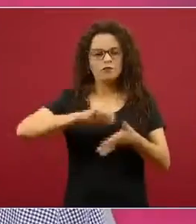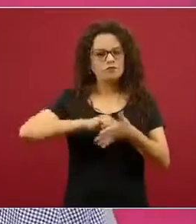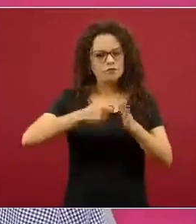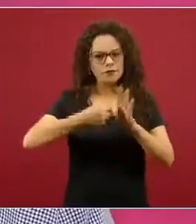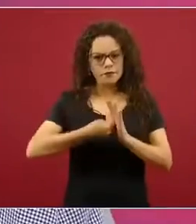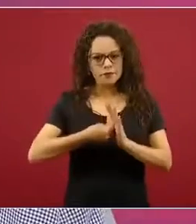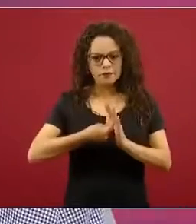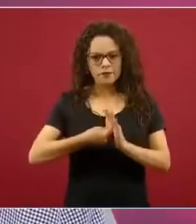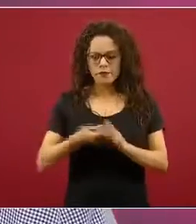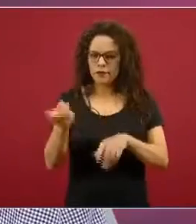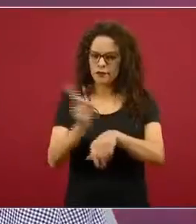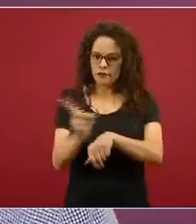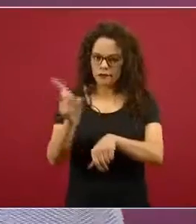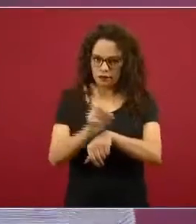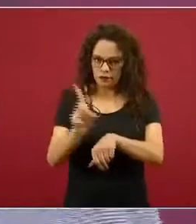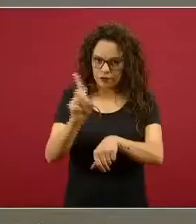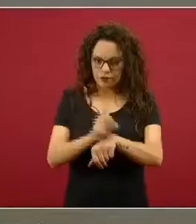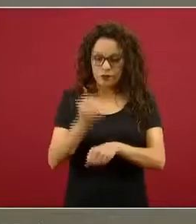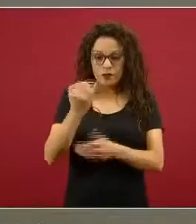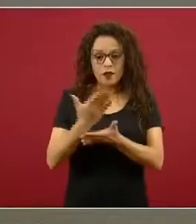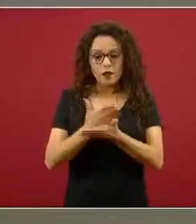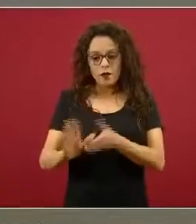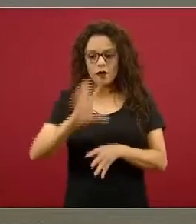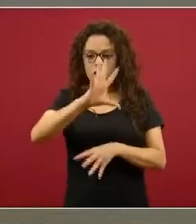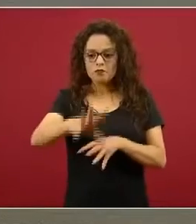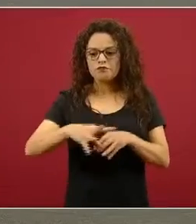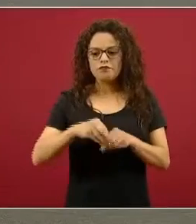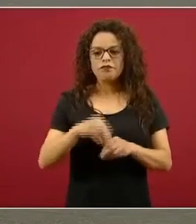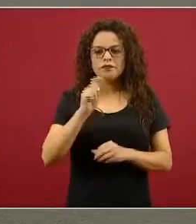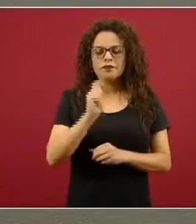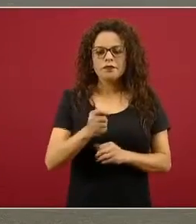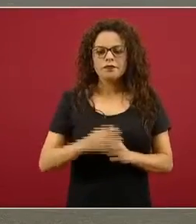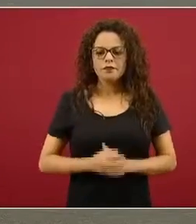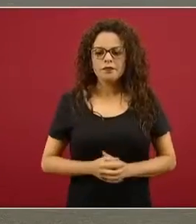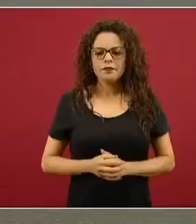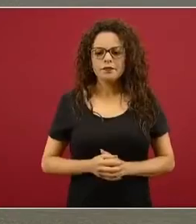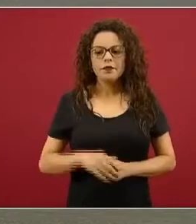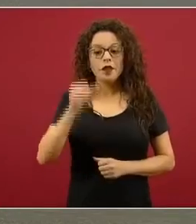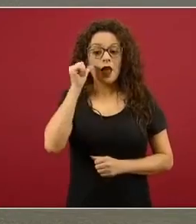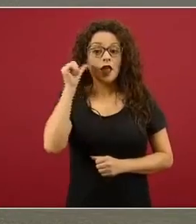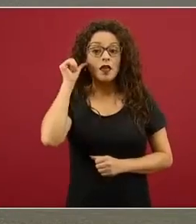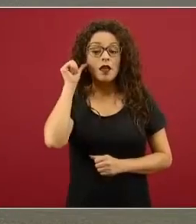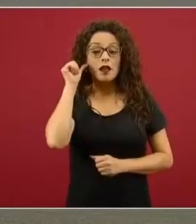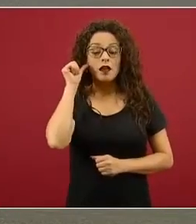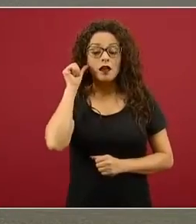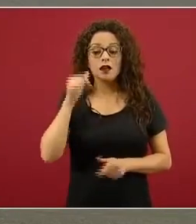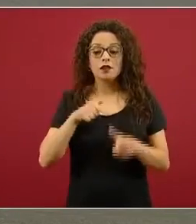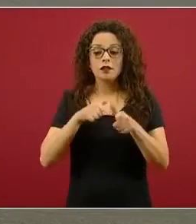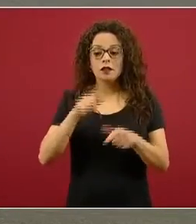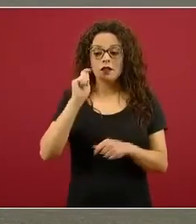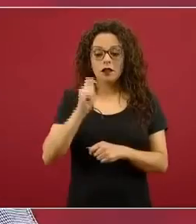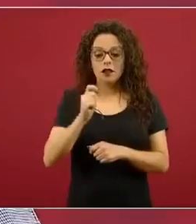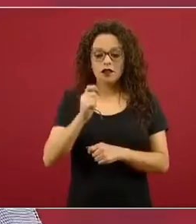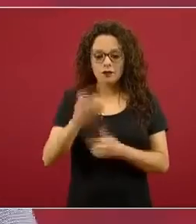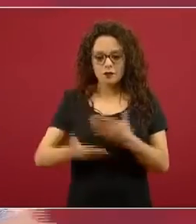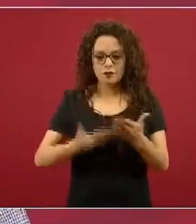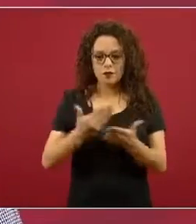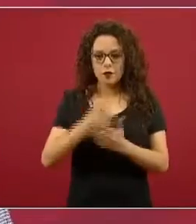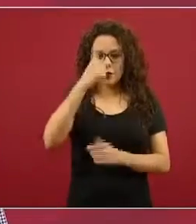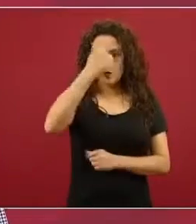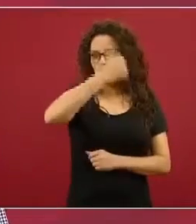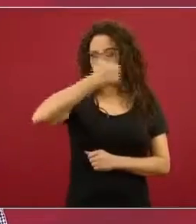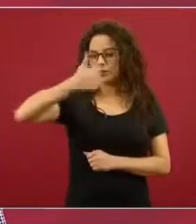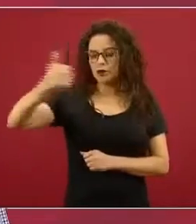el informe técnico diario, y además agregaremos un poco en continuación con lo de ayer, de presentar cada una de las entidades,